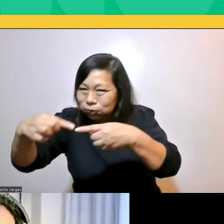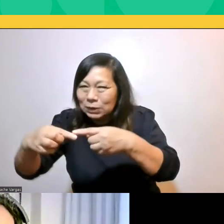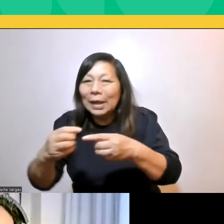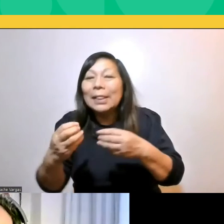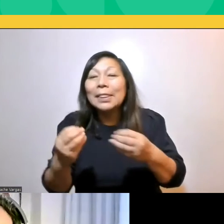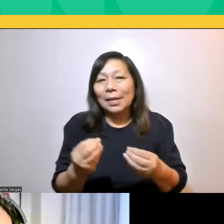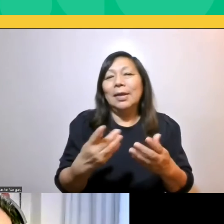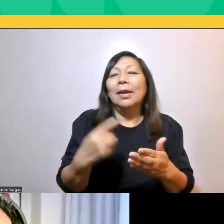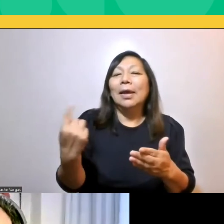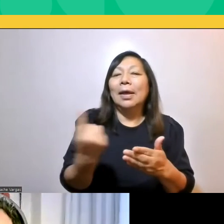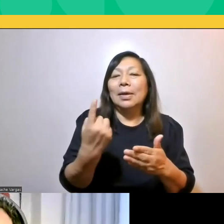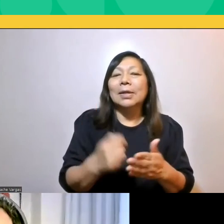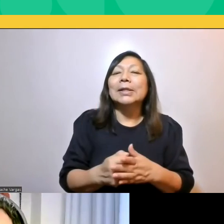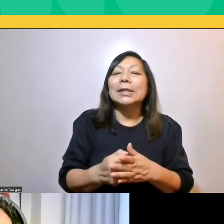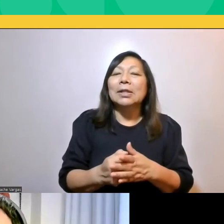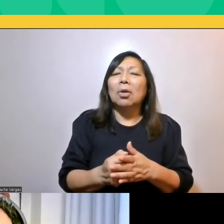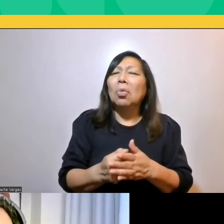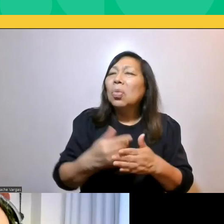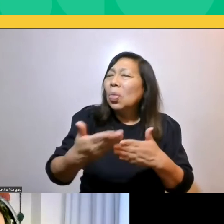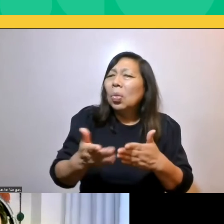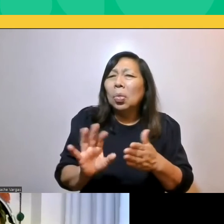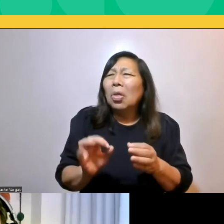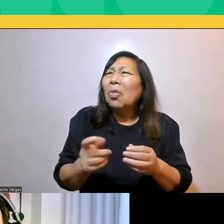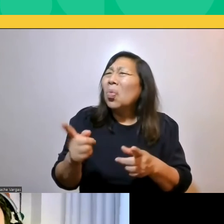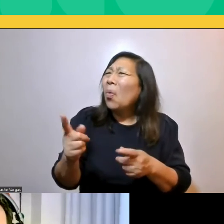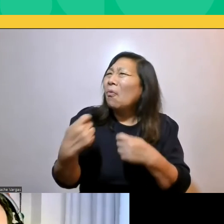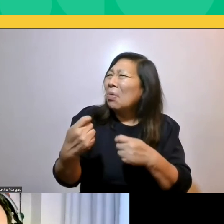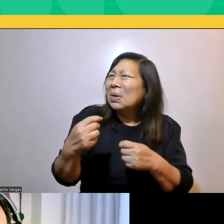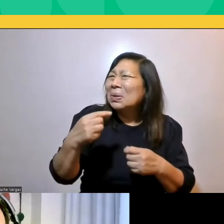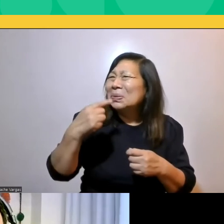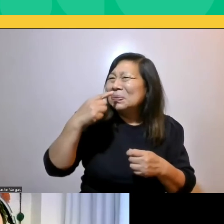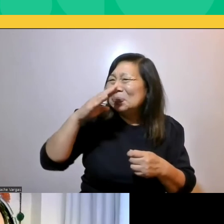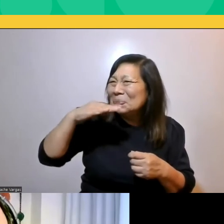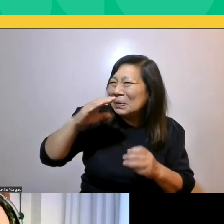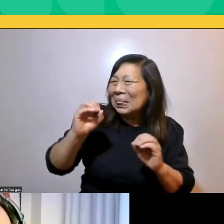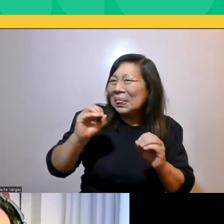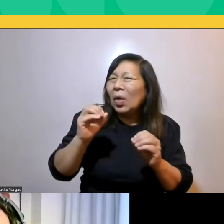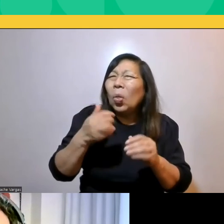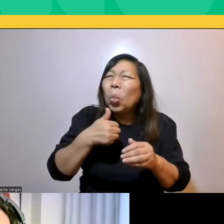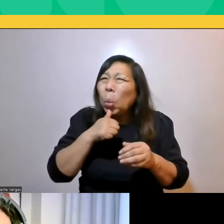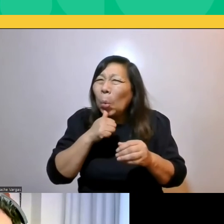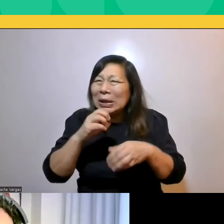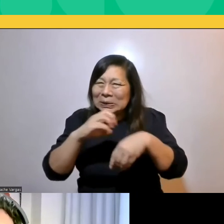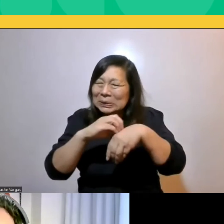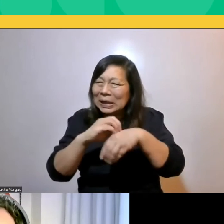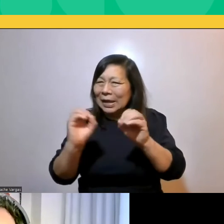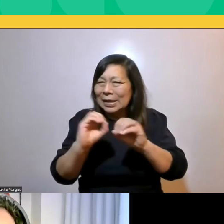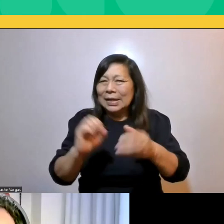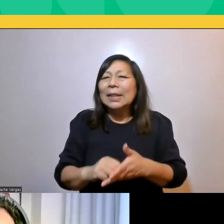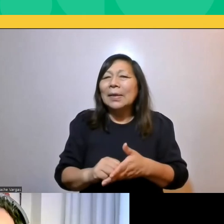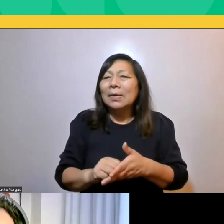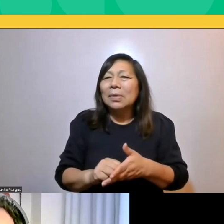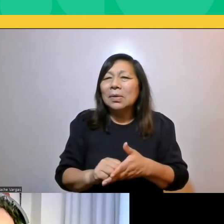debería ser en general escaso y no producirte ninguna molestia, ni mal olor, ni irritación, ni picazón. Si te